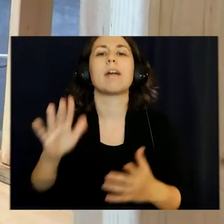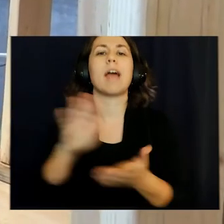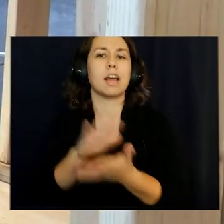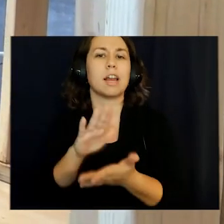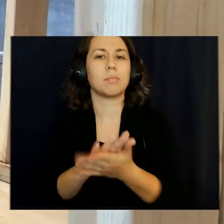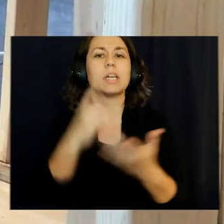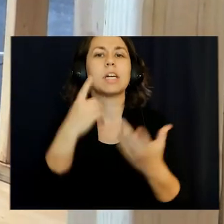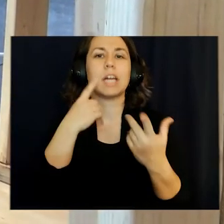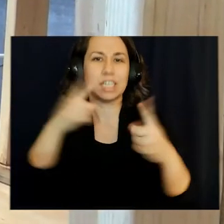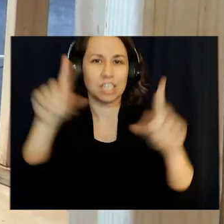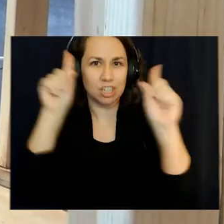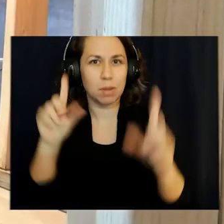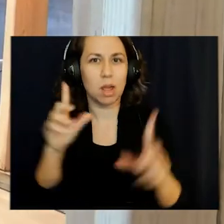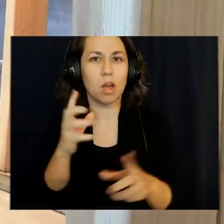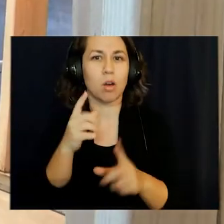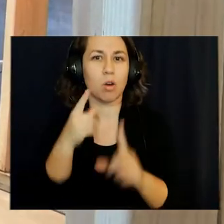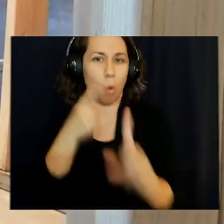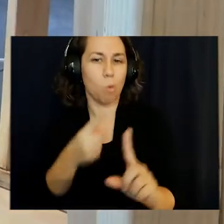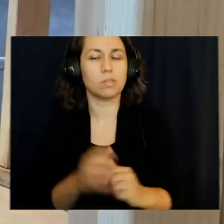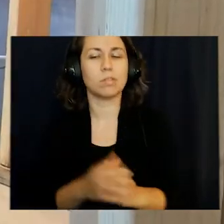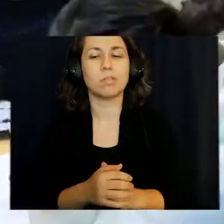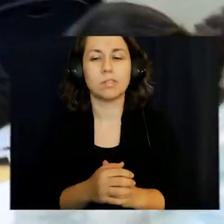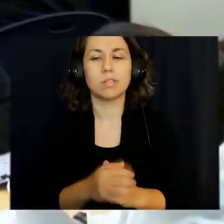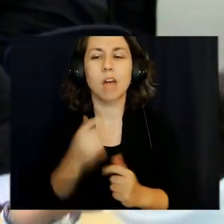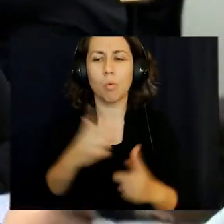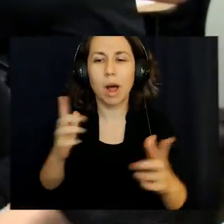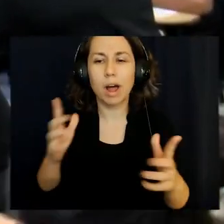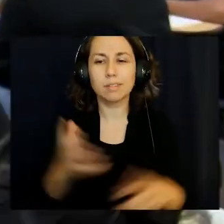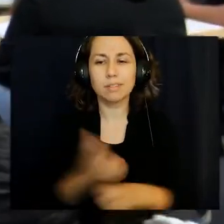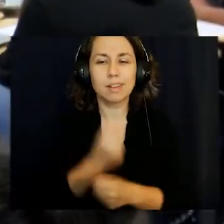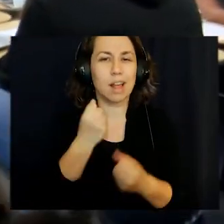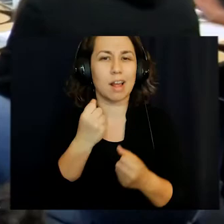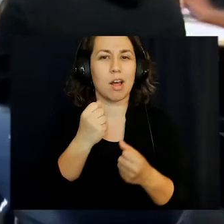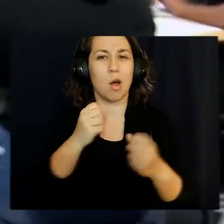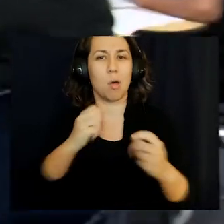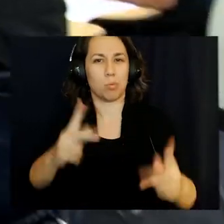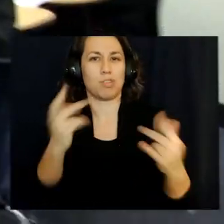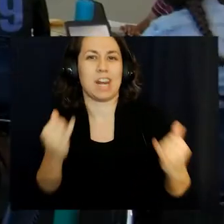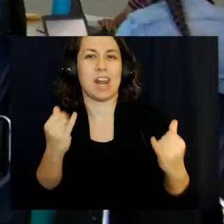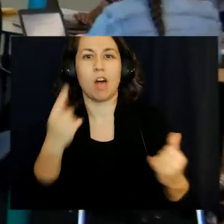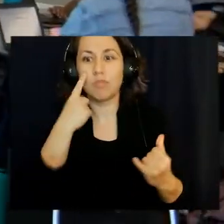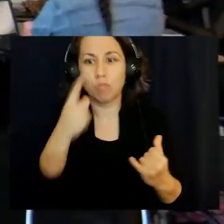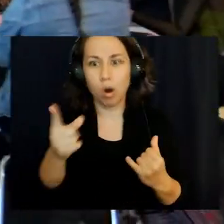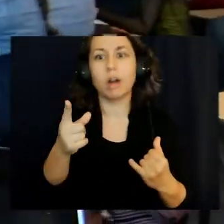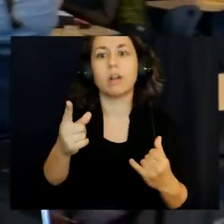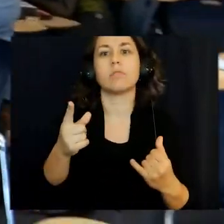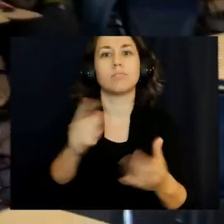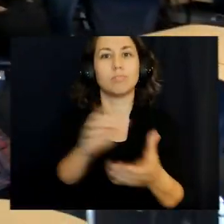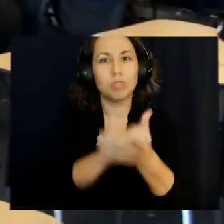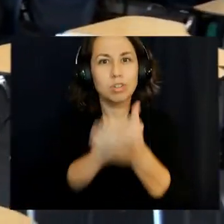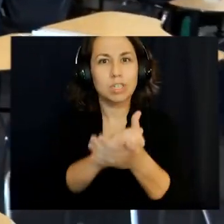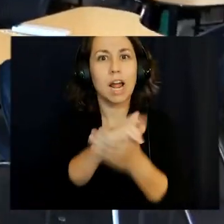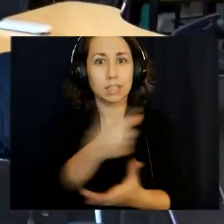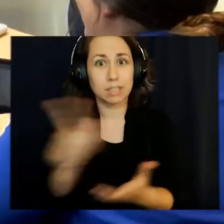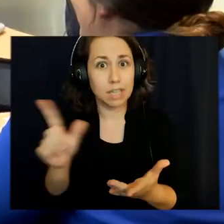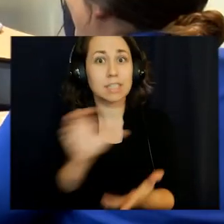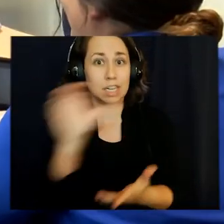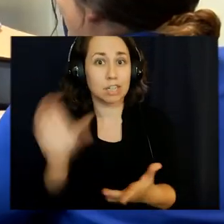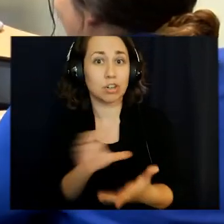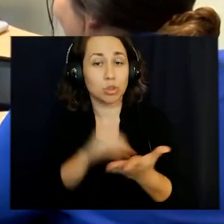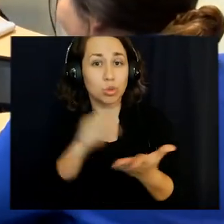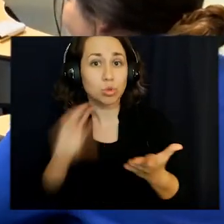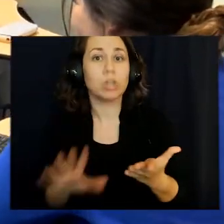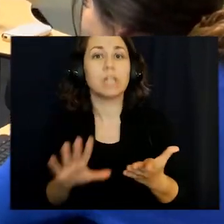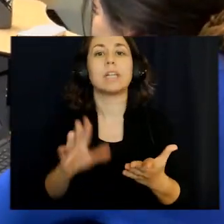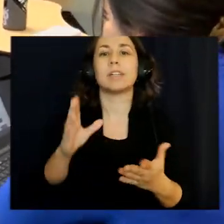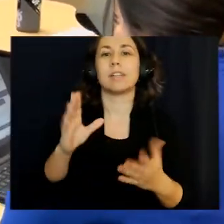esta oportunidad para felicitar a nuestros centuriones, sus familias, maestros y personal en Century por brindar a